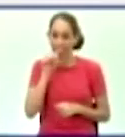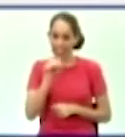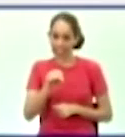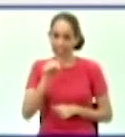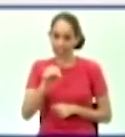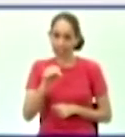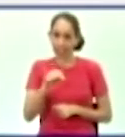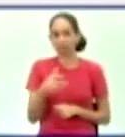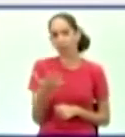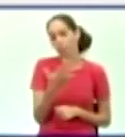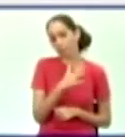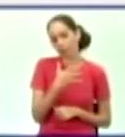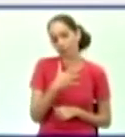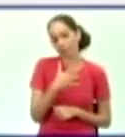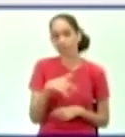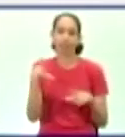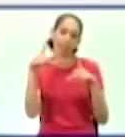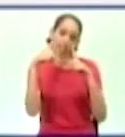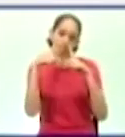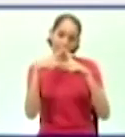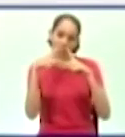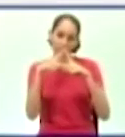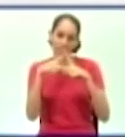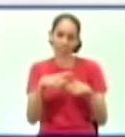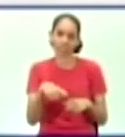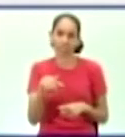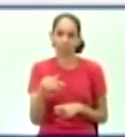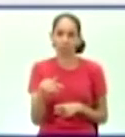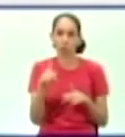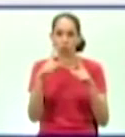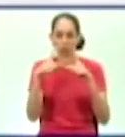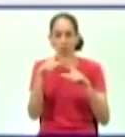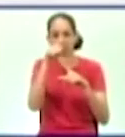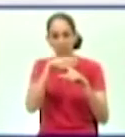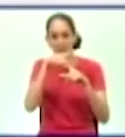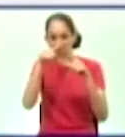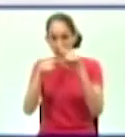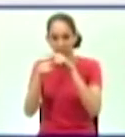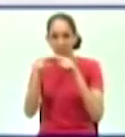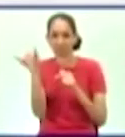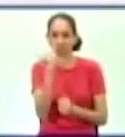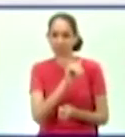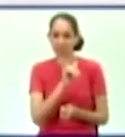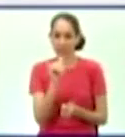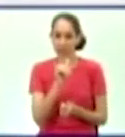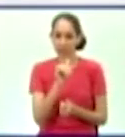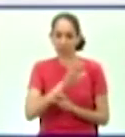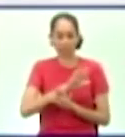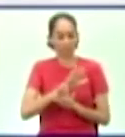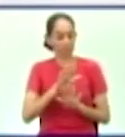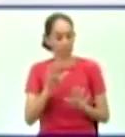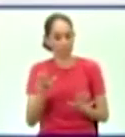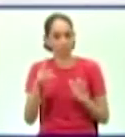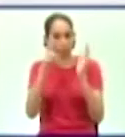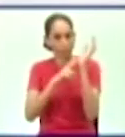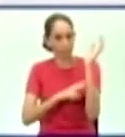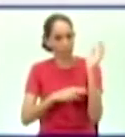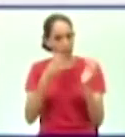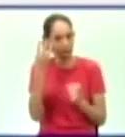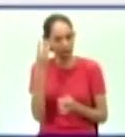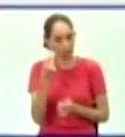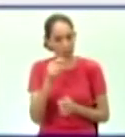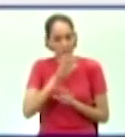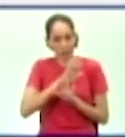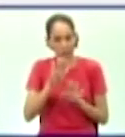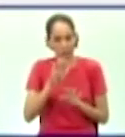triángulo isósceles, que ya lo habíamos dicho, tenemos el valor de dos triángulos, tenemos el valor de dos ángulos interiores de ese